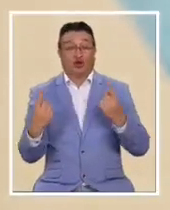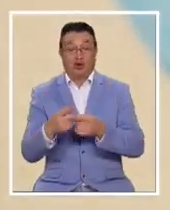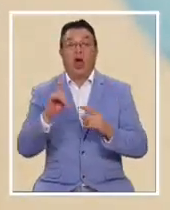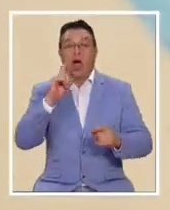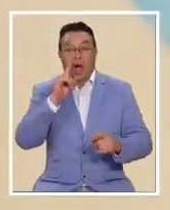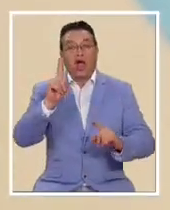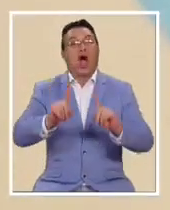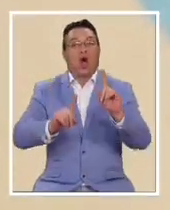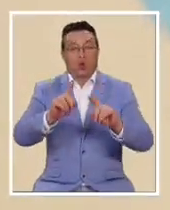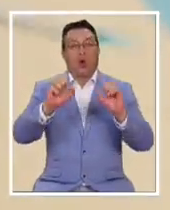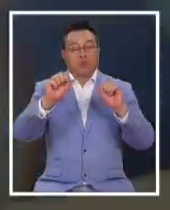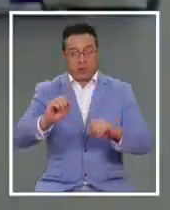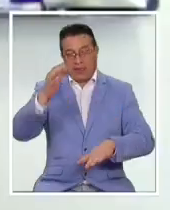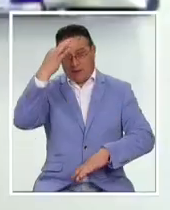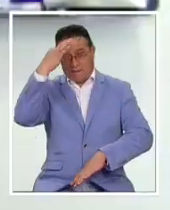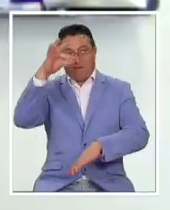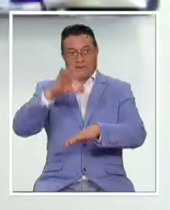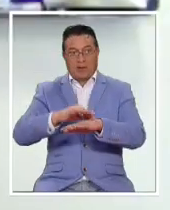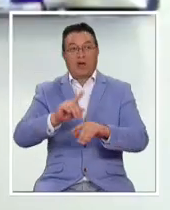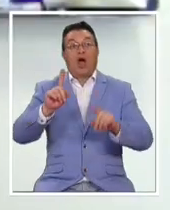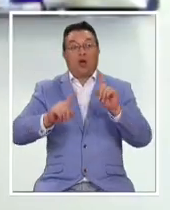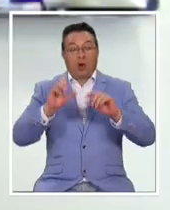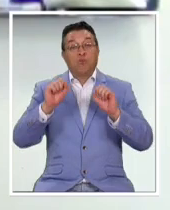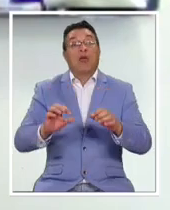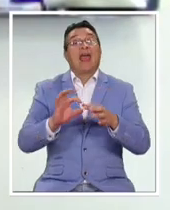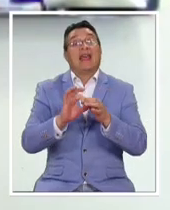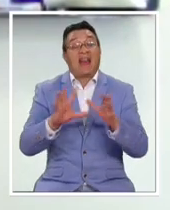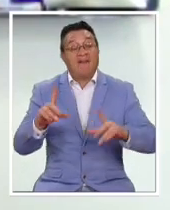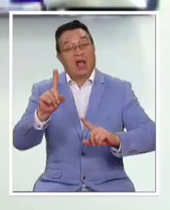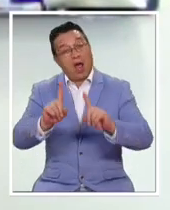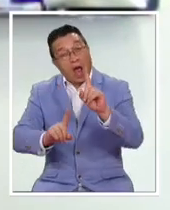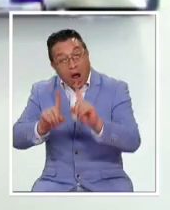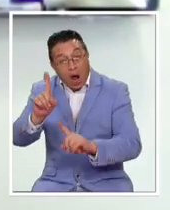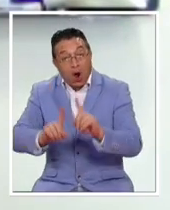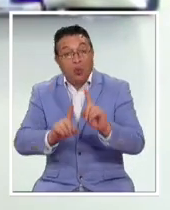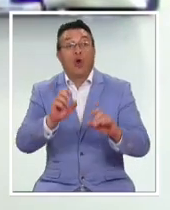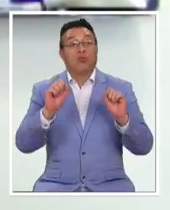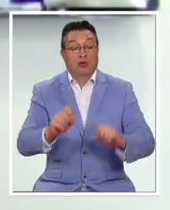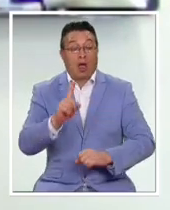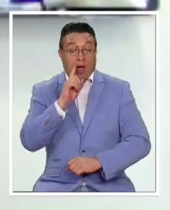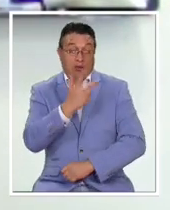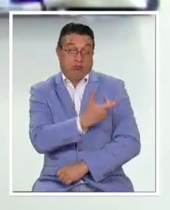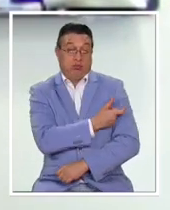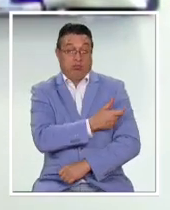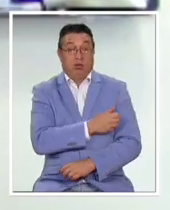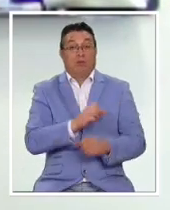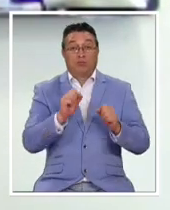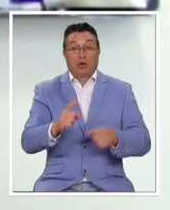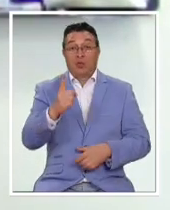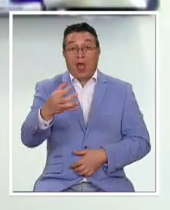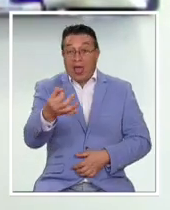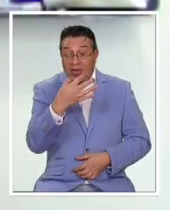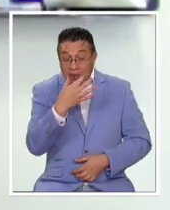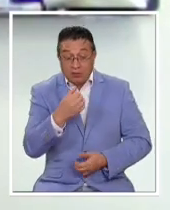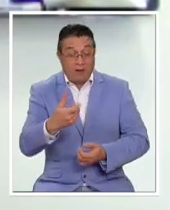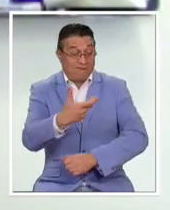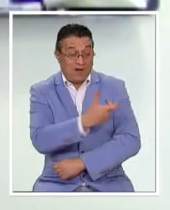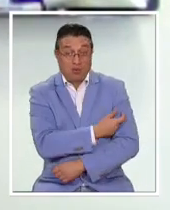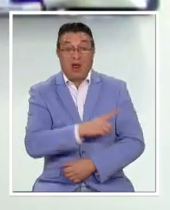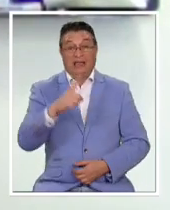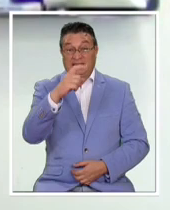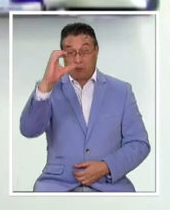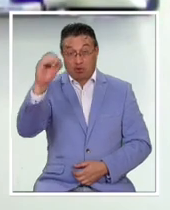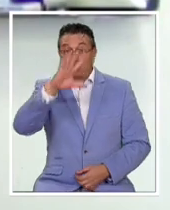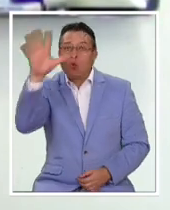puede enfermar, se puede incluso enfermar gravemente, habiendo incluso recibido la vacuna. No hay ningún medicamento o vacuna que funcione en un